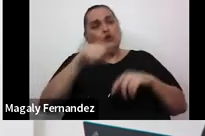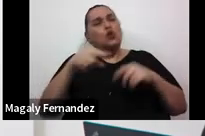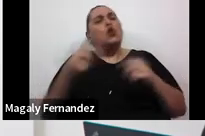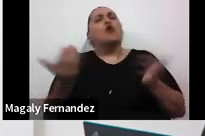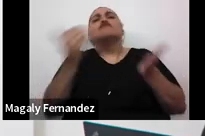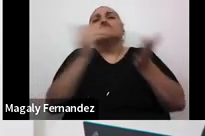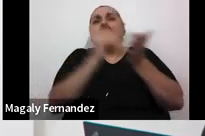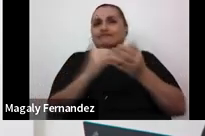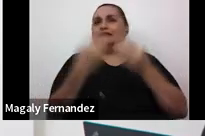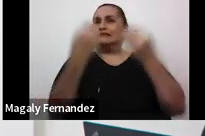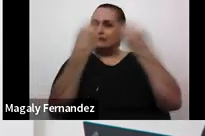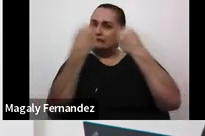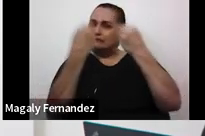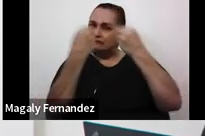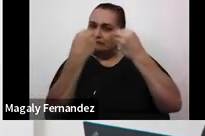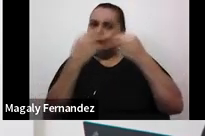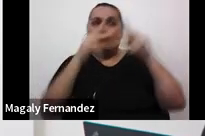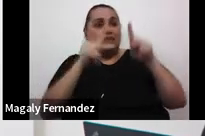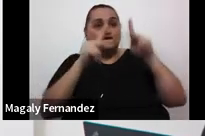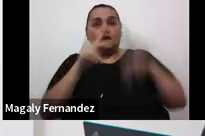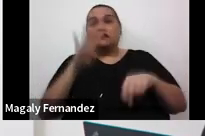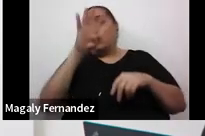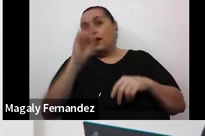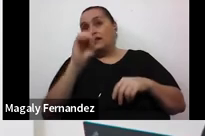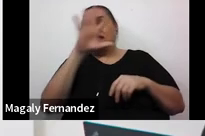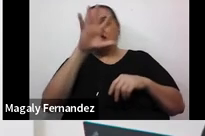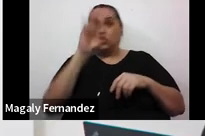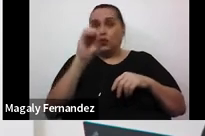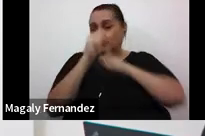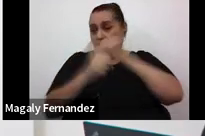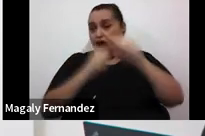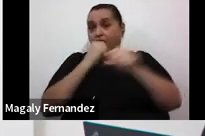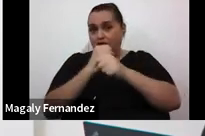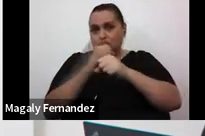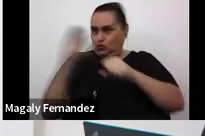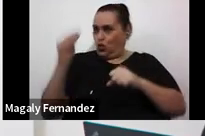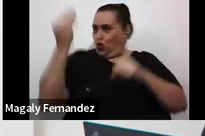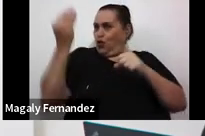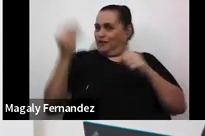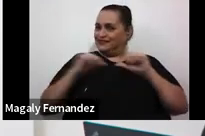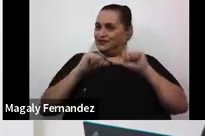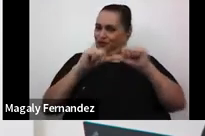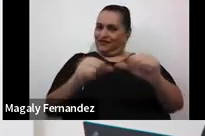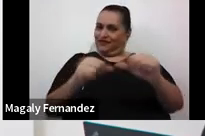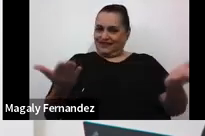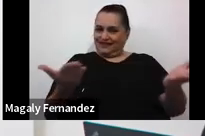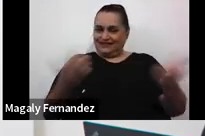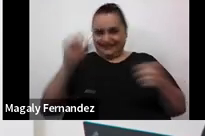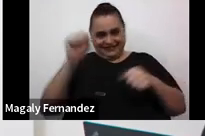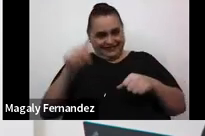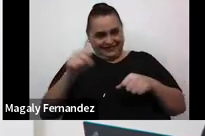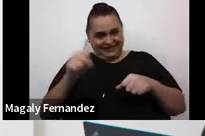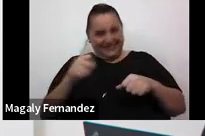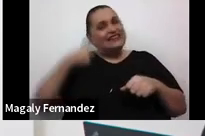Porque habemos personas de 40 a 50 años Ya estamos en la flor de la juventud todavía pero